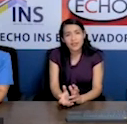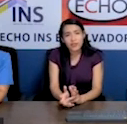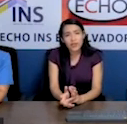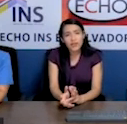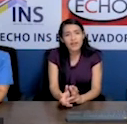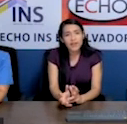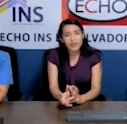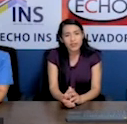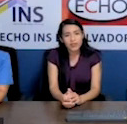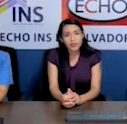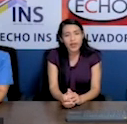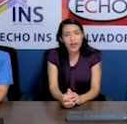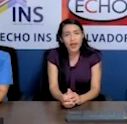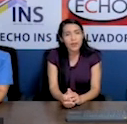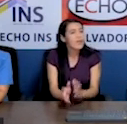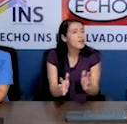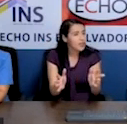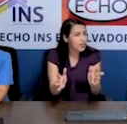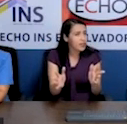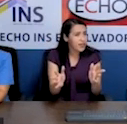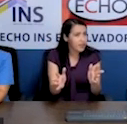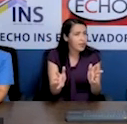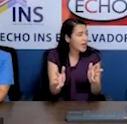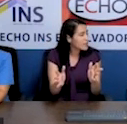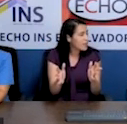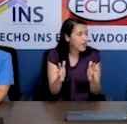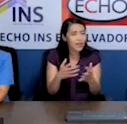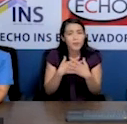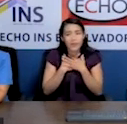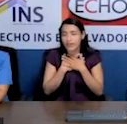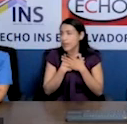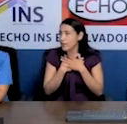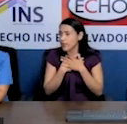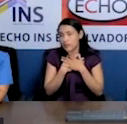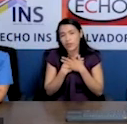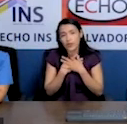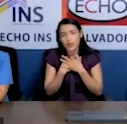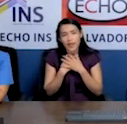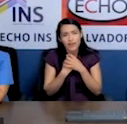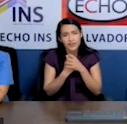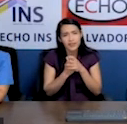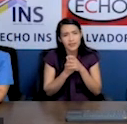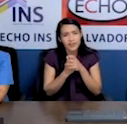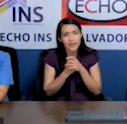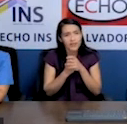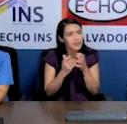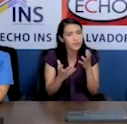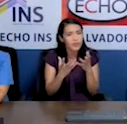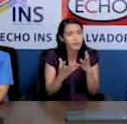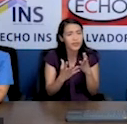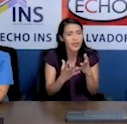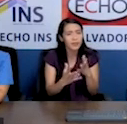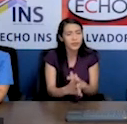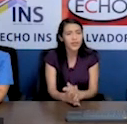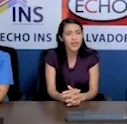De la realización de la valoración, hay varias cosas que yo les quiero dejar citar acá porque creo que han sido claves. A